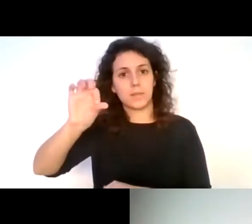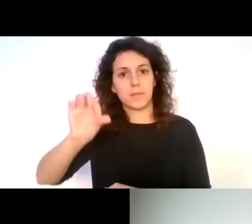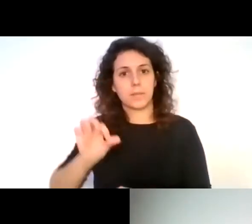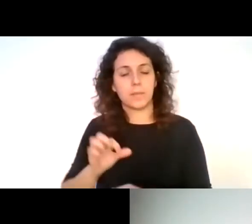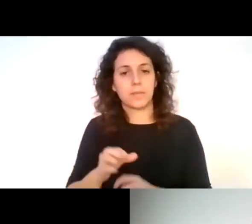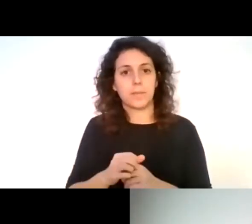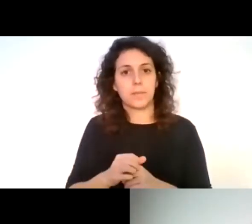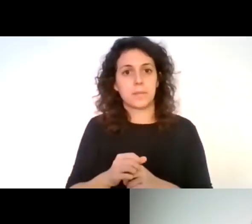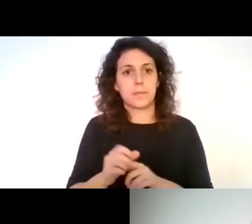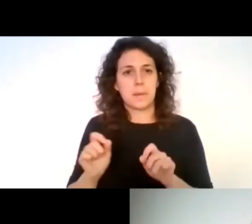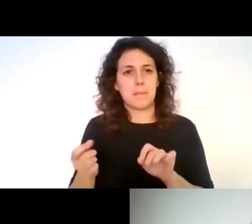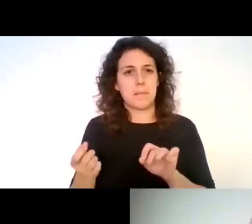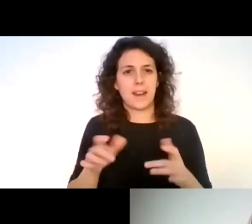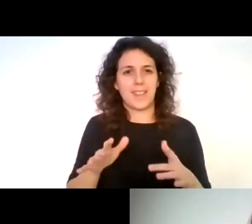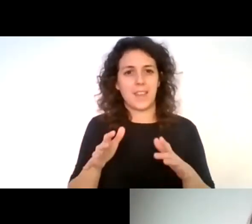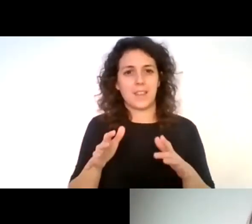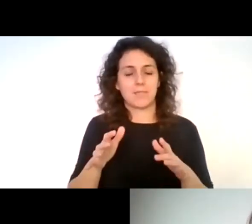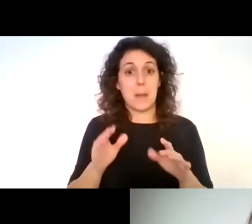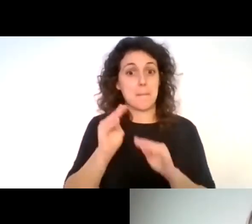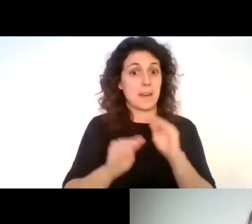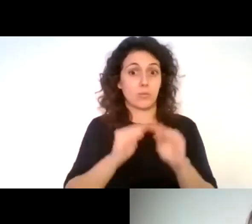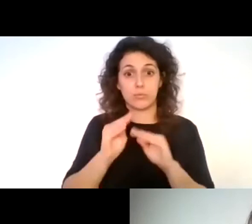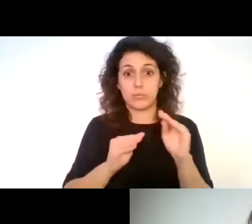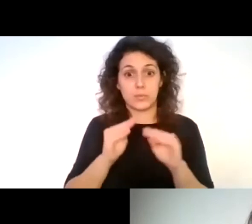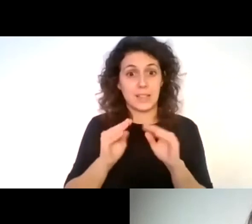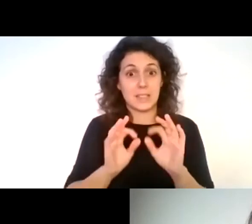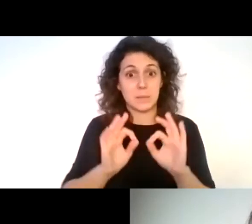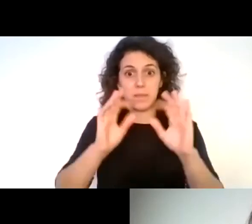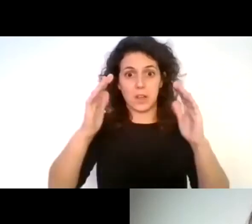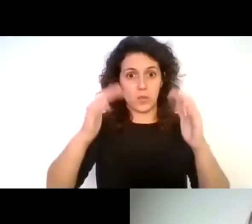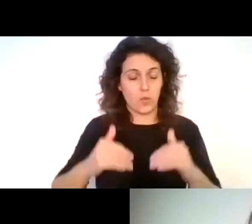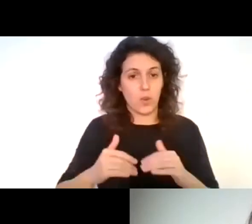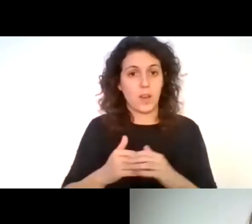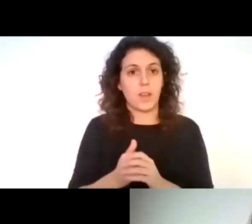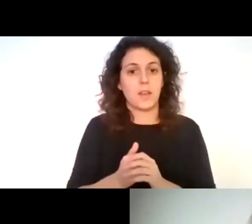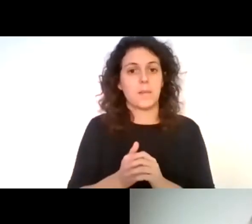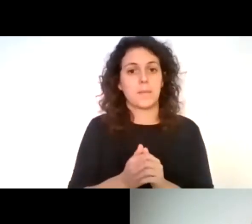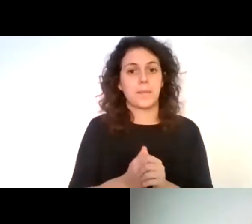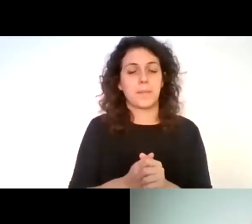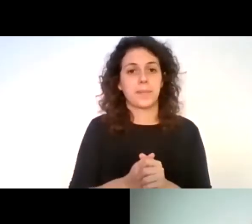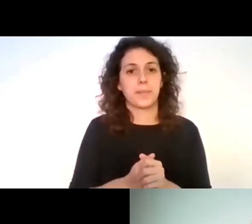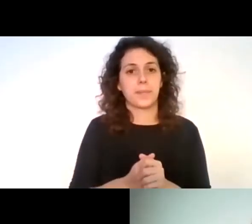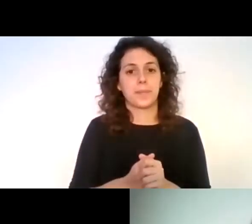Me parece que no nos ha llegado ninguna pregunta específica, pero voy a hacer algo.